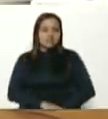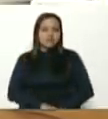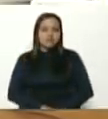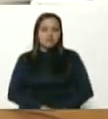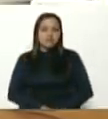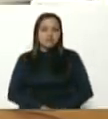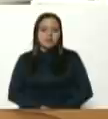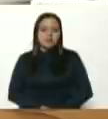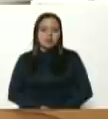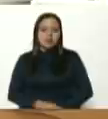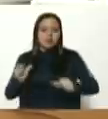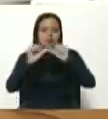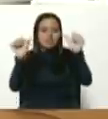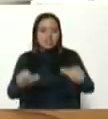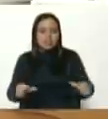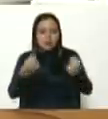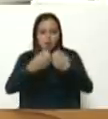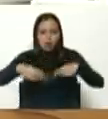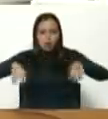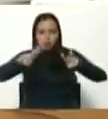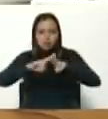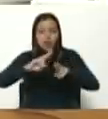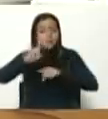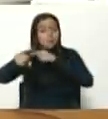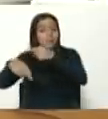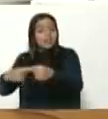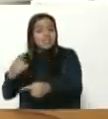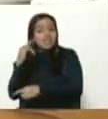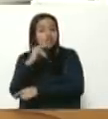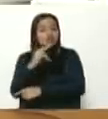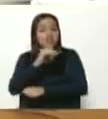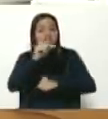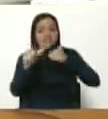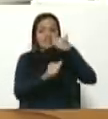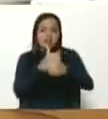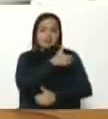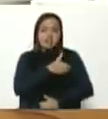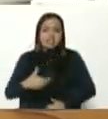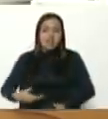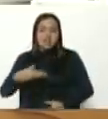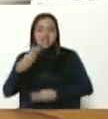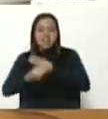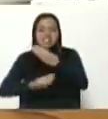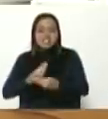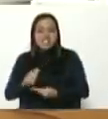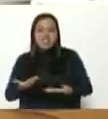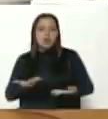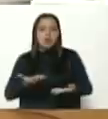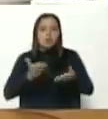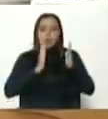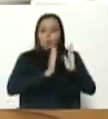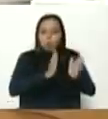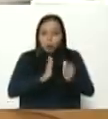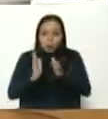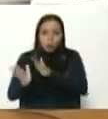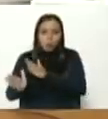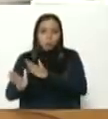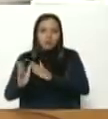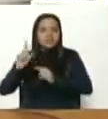sistema de las Naciones Unidas. Mañana lunes la vicepresidenta ejecutiva va a hacer una serie de gestiones e